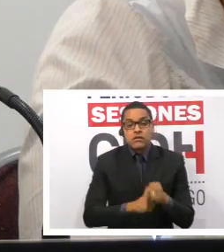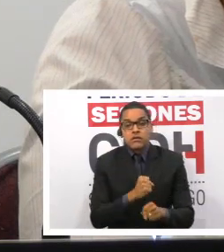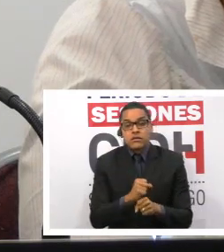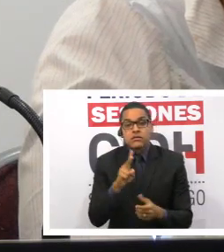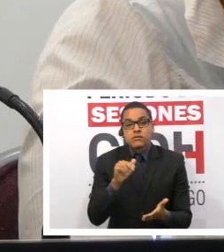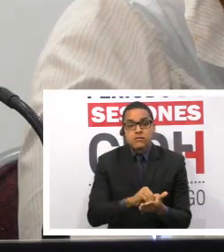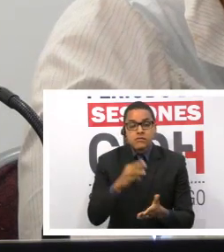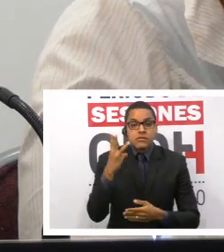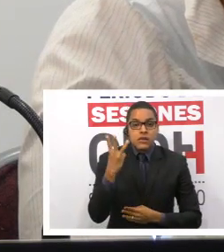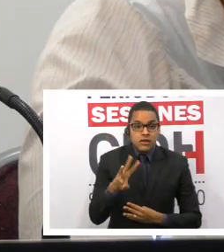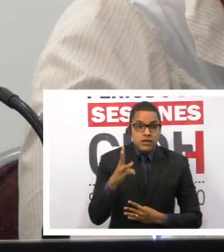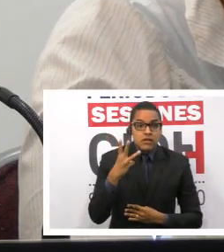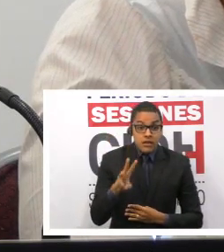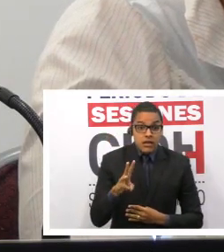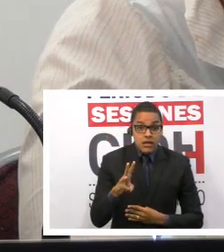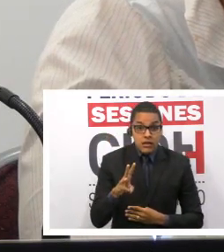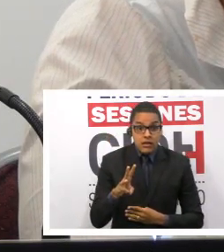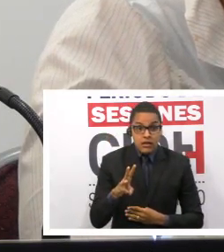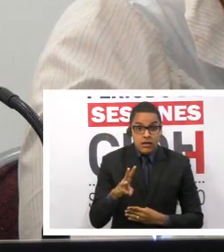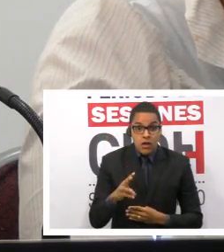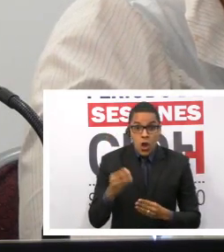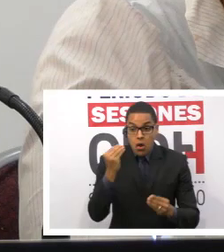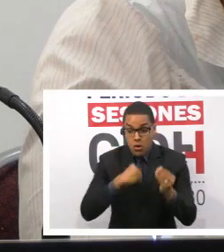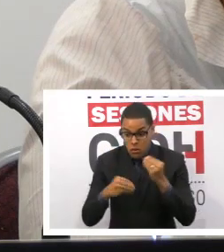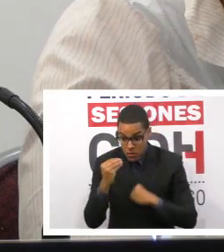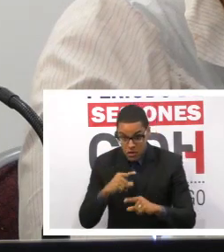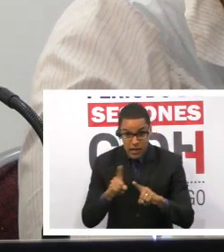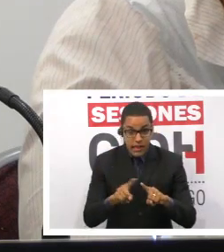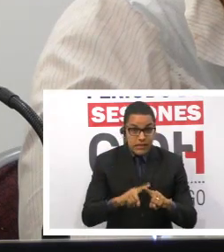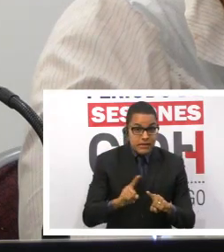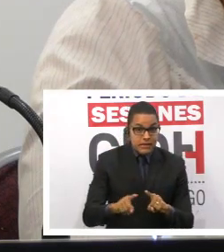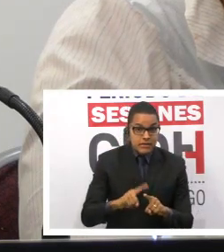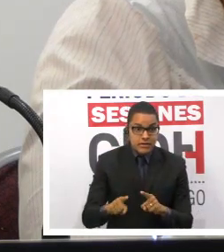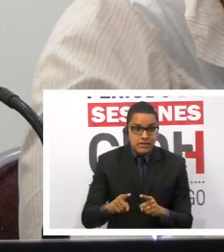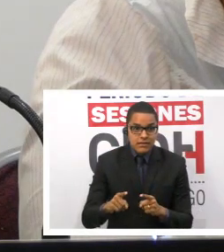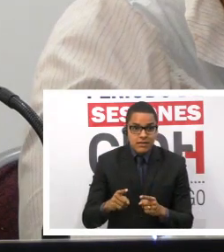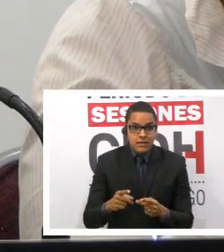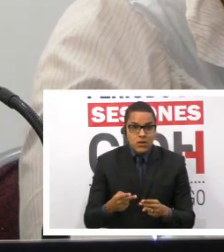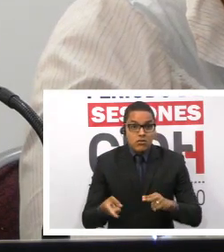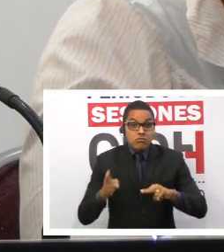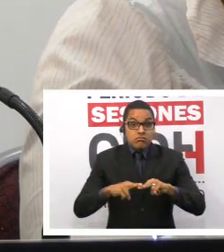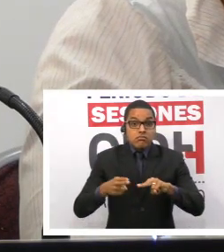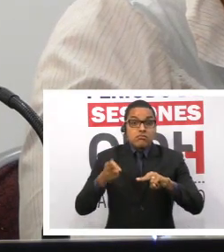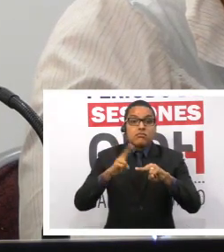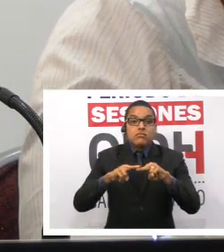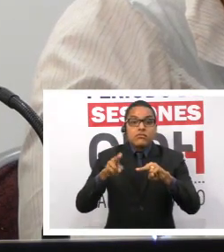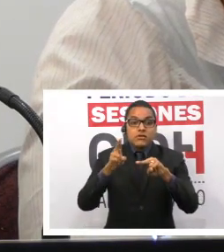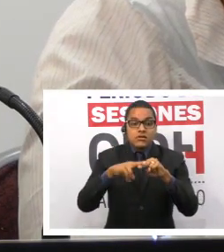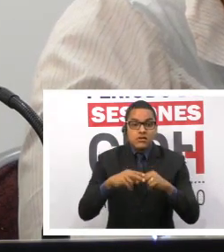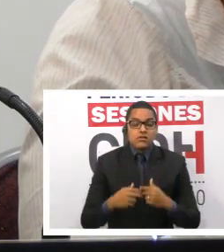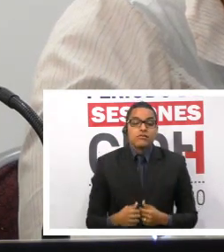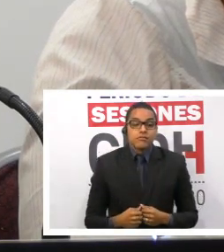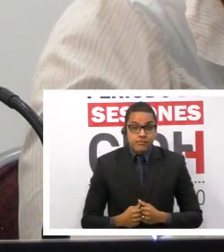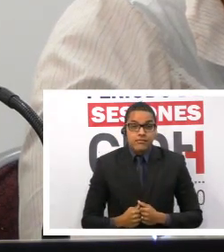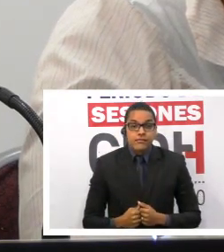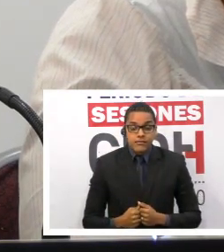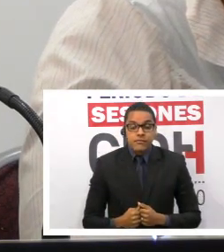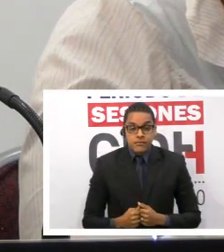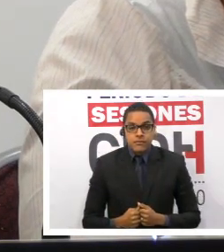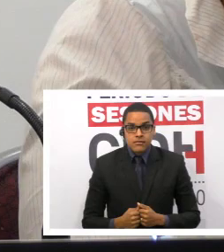26 que el impuesto lo hizo apenas por 8 está disminución gradual del peso relativo del impuesto inmobiliario